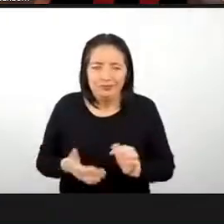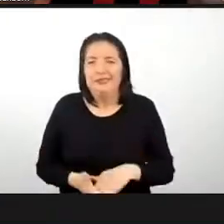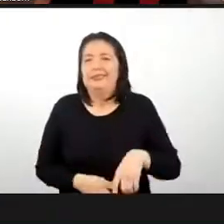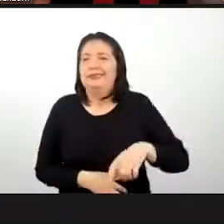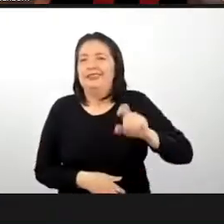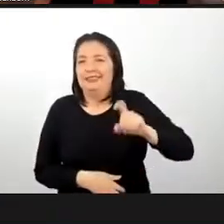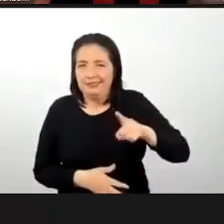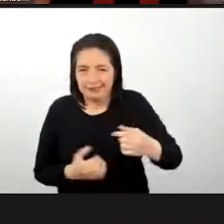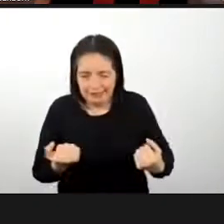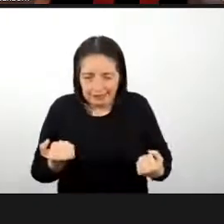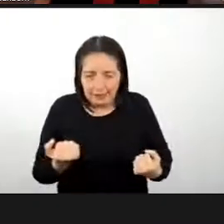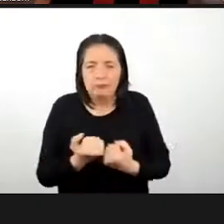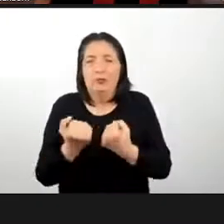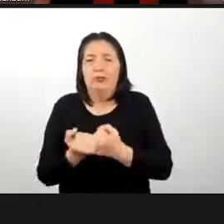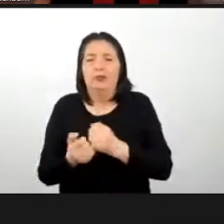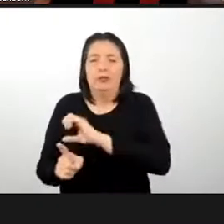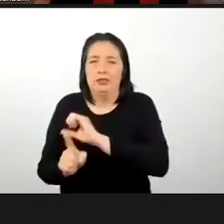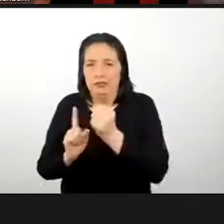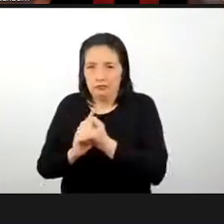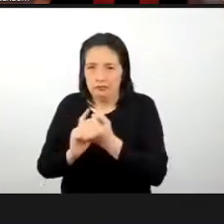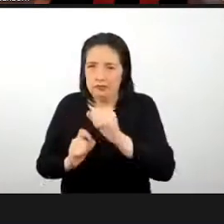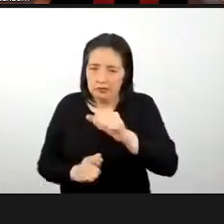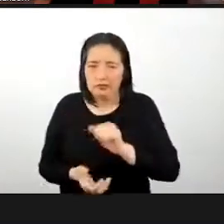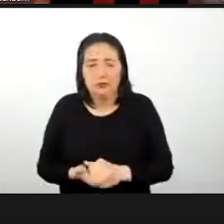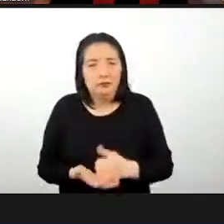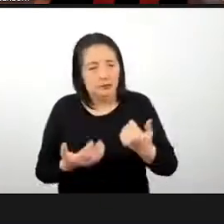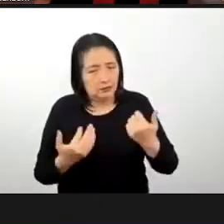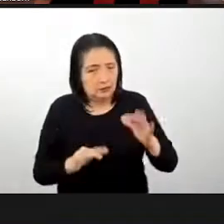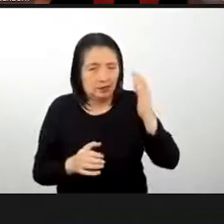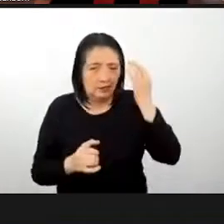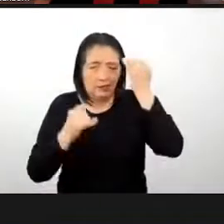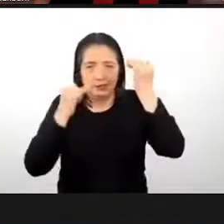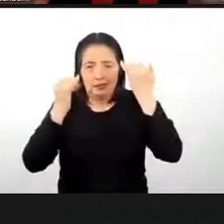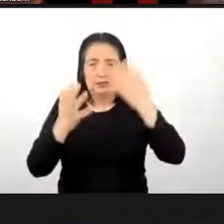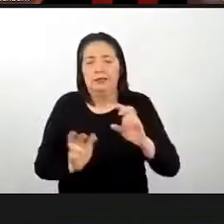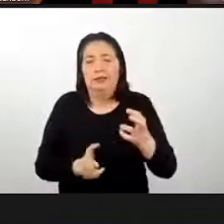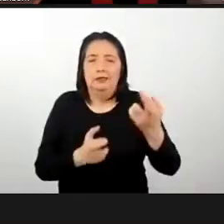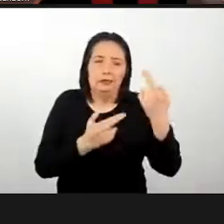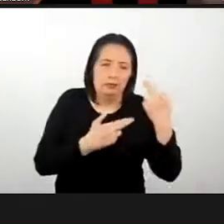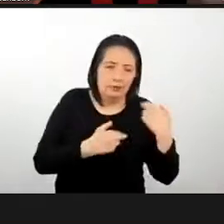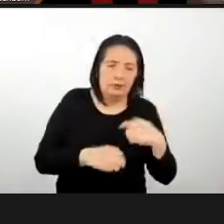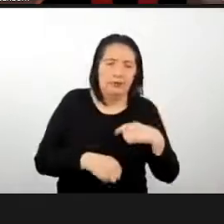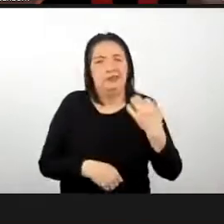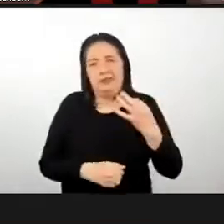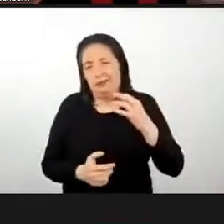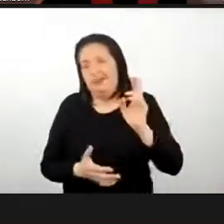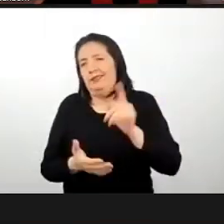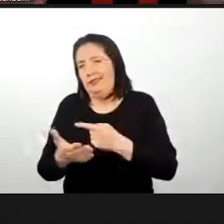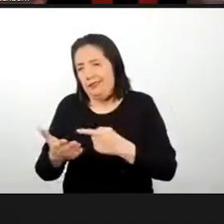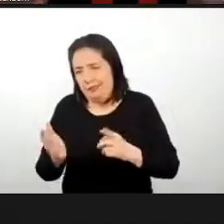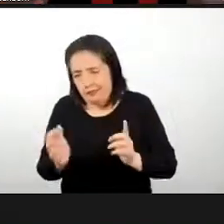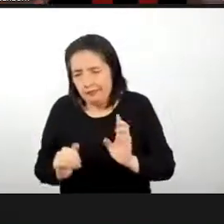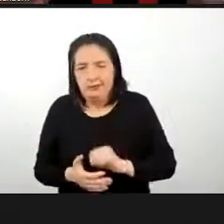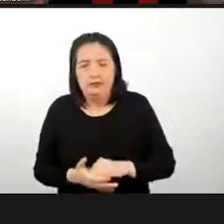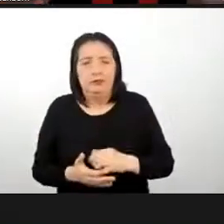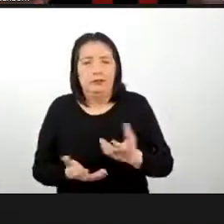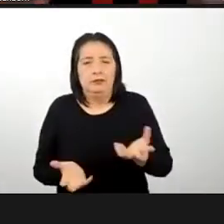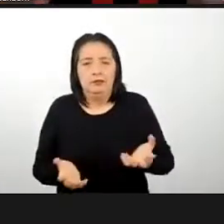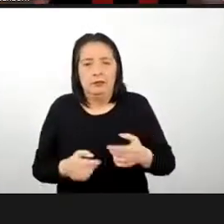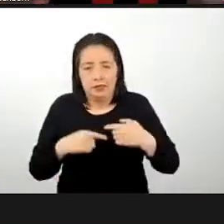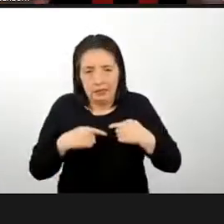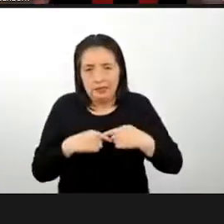necesita la colaboración de la sociedad, ¿no? Es decir, ya la idea de los deberes siempre se criticó, ¿no?, a la